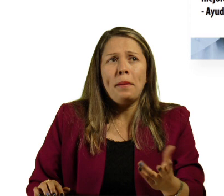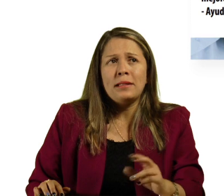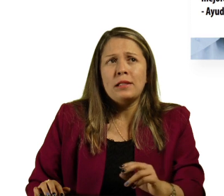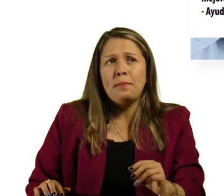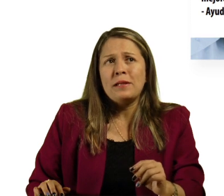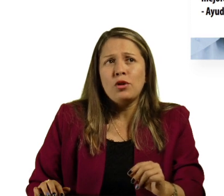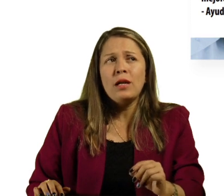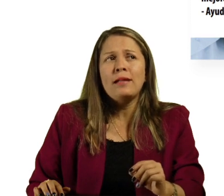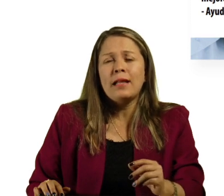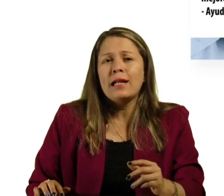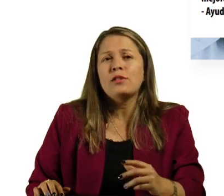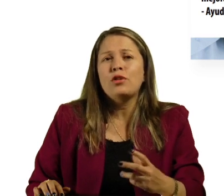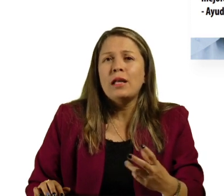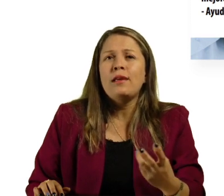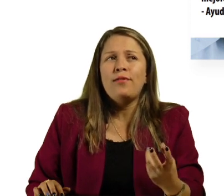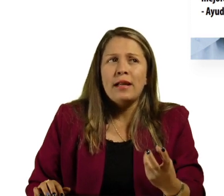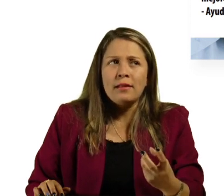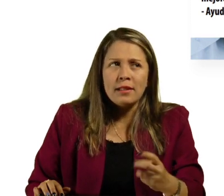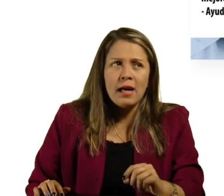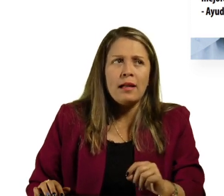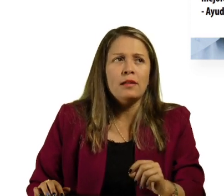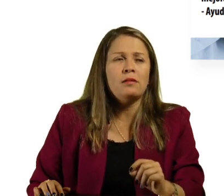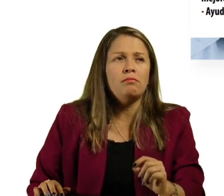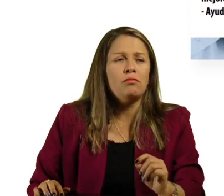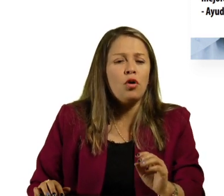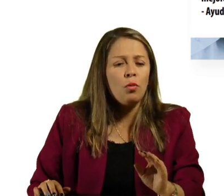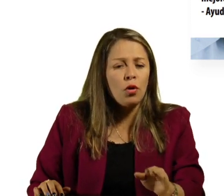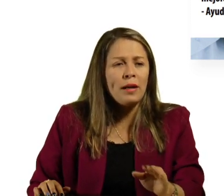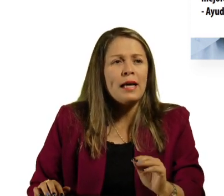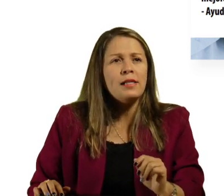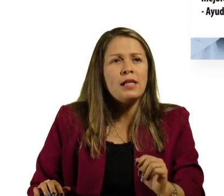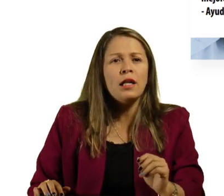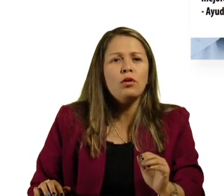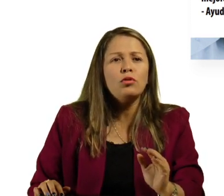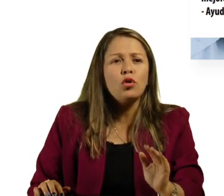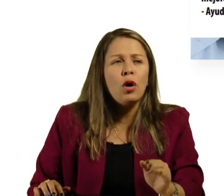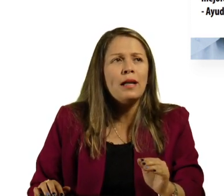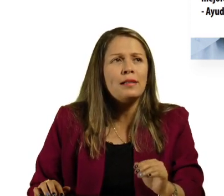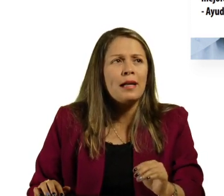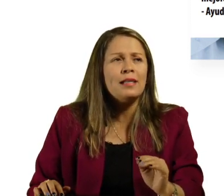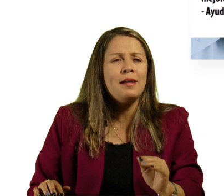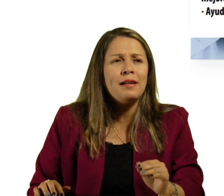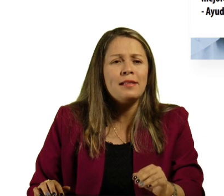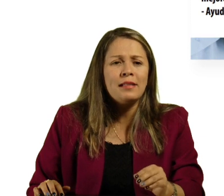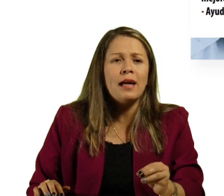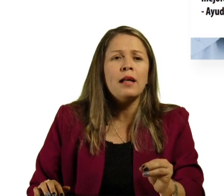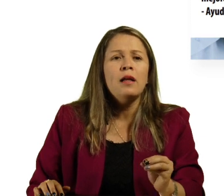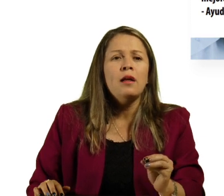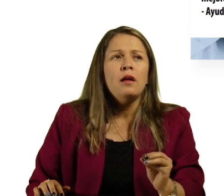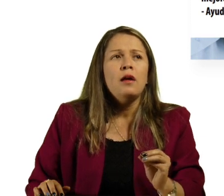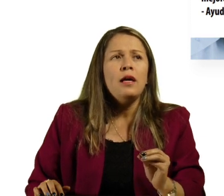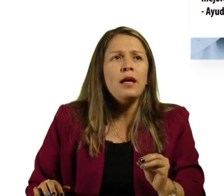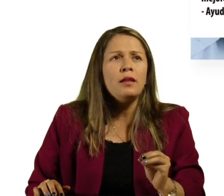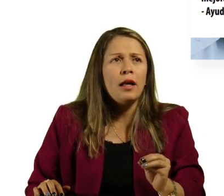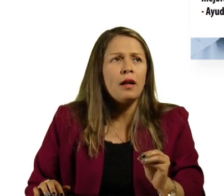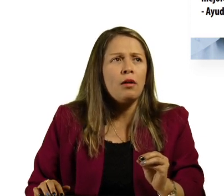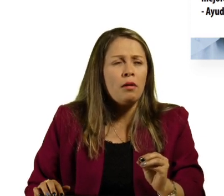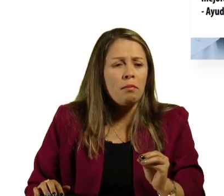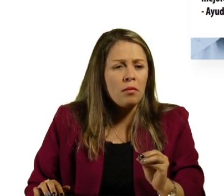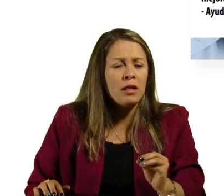la coparticipación, la integración de diferentes áreas. Como lo venía diciendo, todas las áreas deben estar